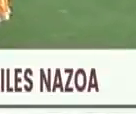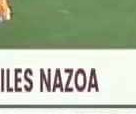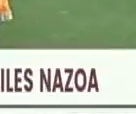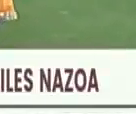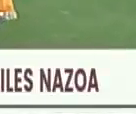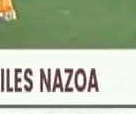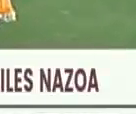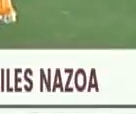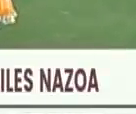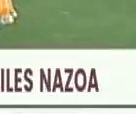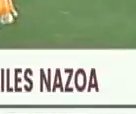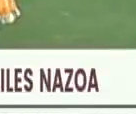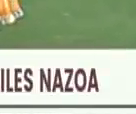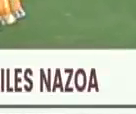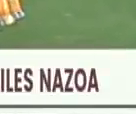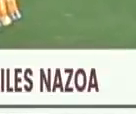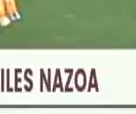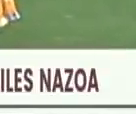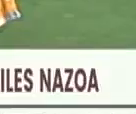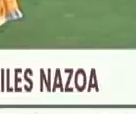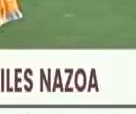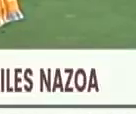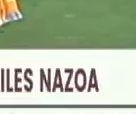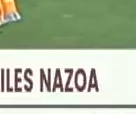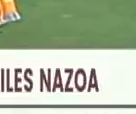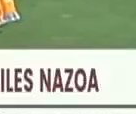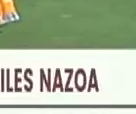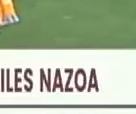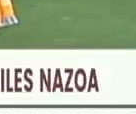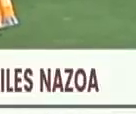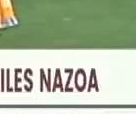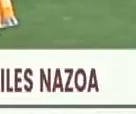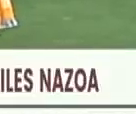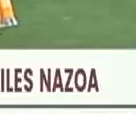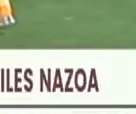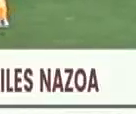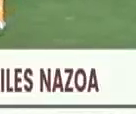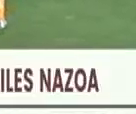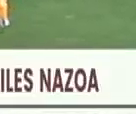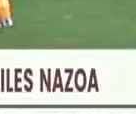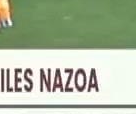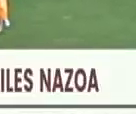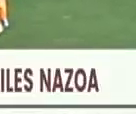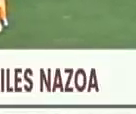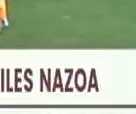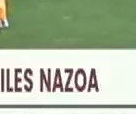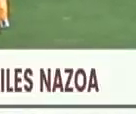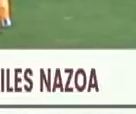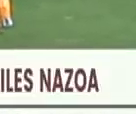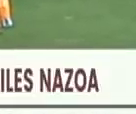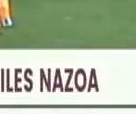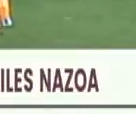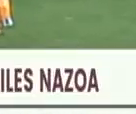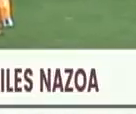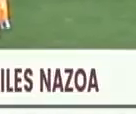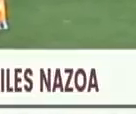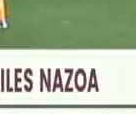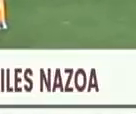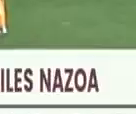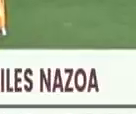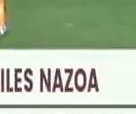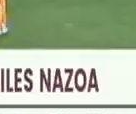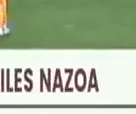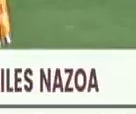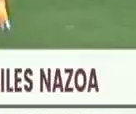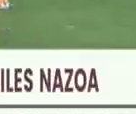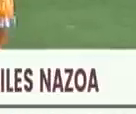ese es el origen de un cuento que creo haber contado yo alguna vez y que empezaba: yo conocí a un caballo que se alimentaba